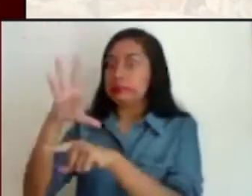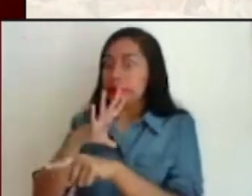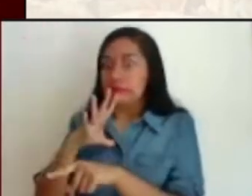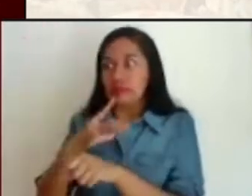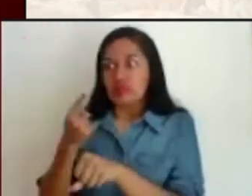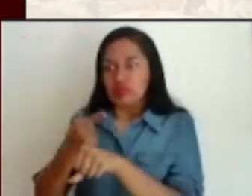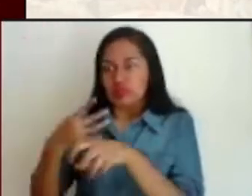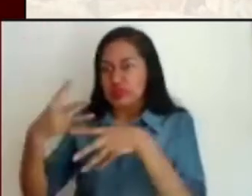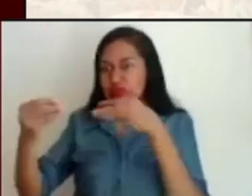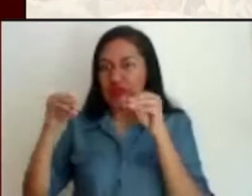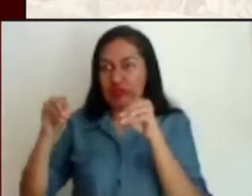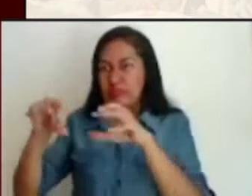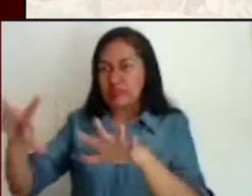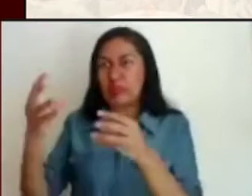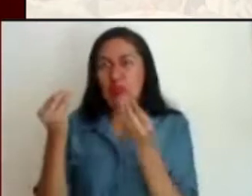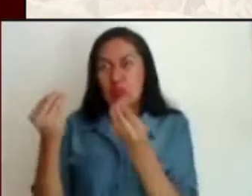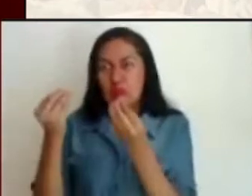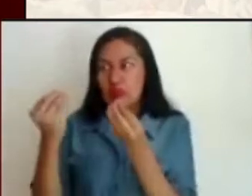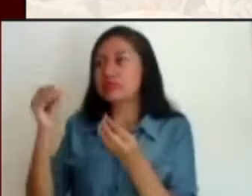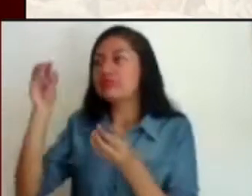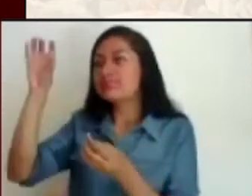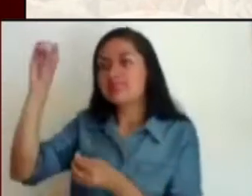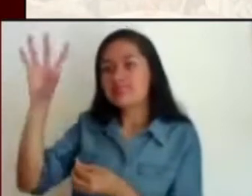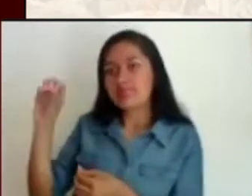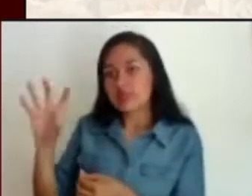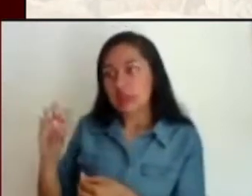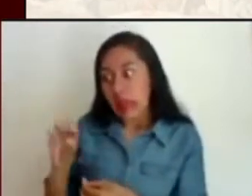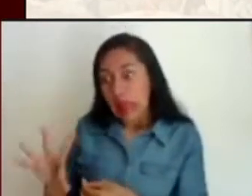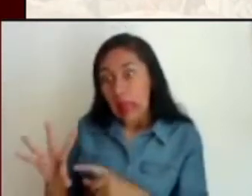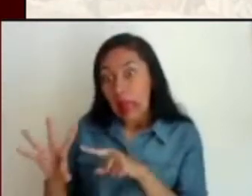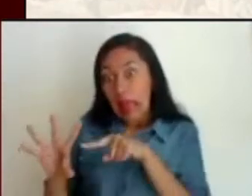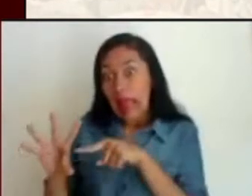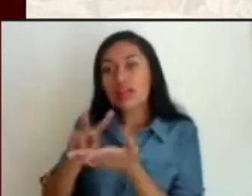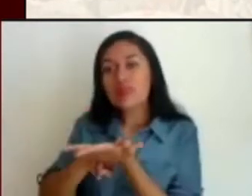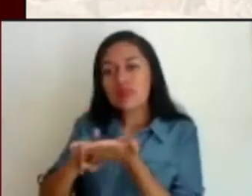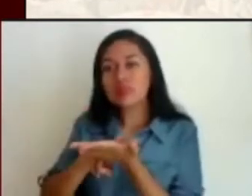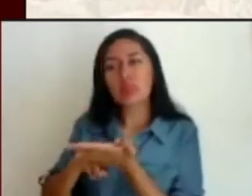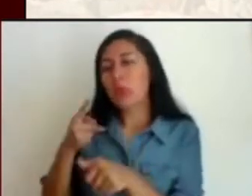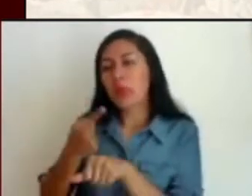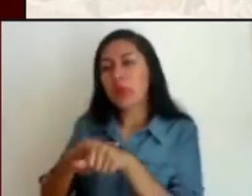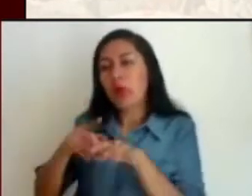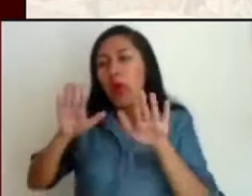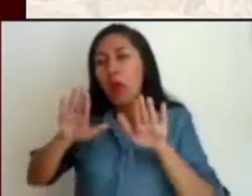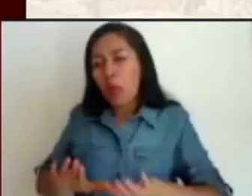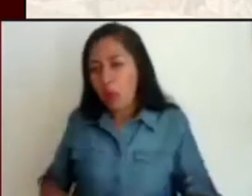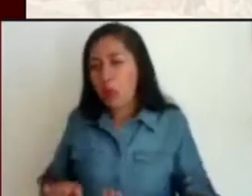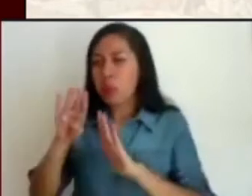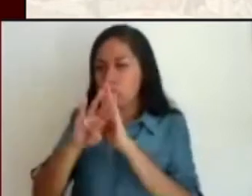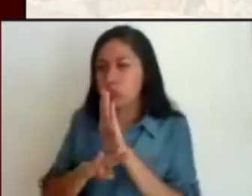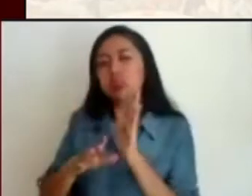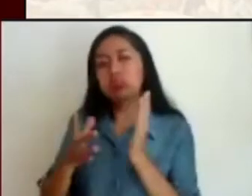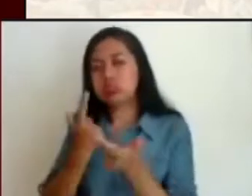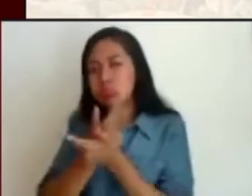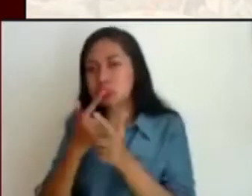verde, lugares libres, y se planteó la separación de los barcos de acuerdo a de dónde venían,